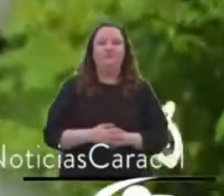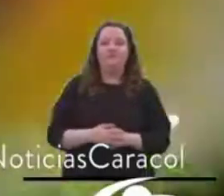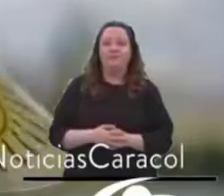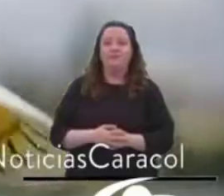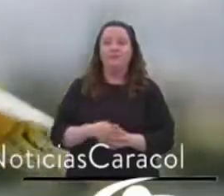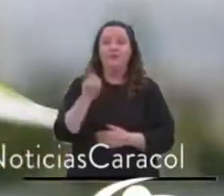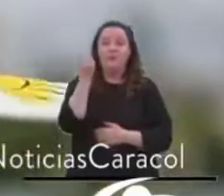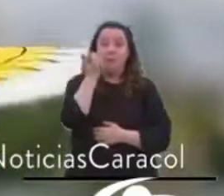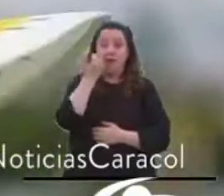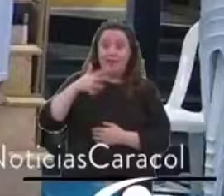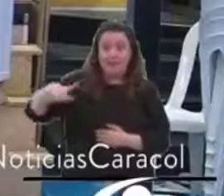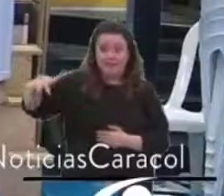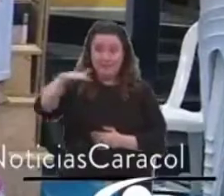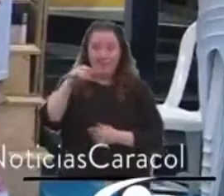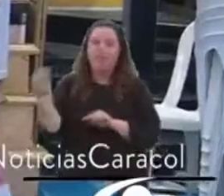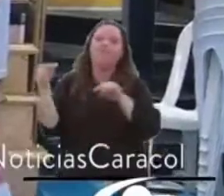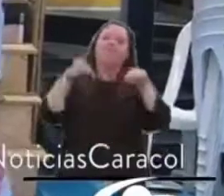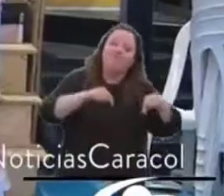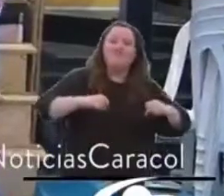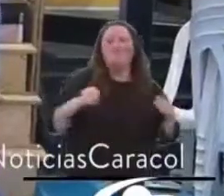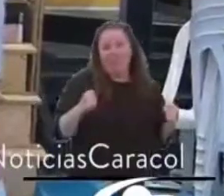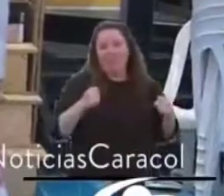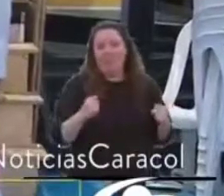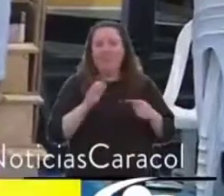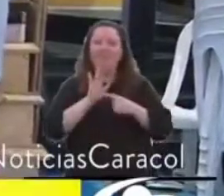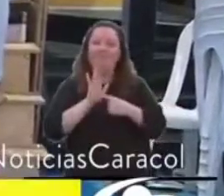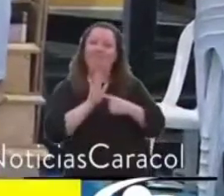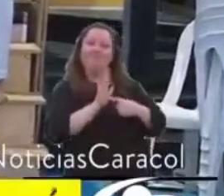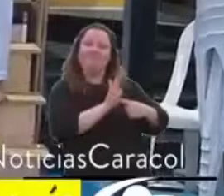Barranca Bermeja llegó a la capital del país.